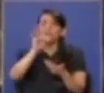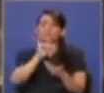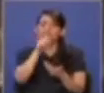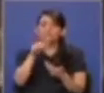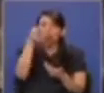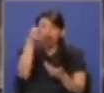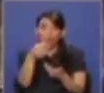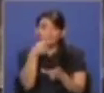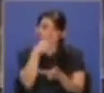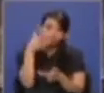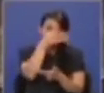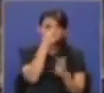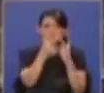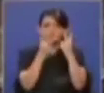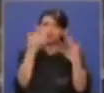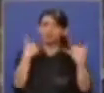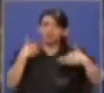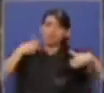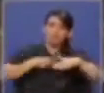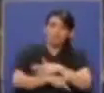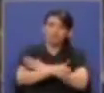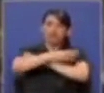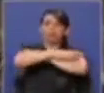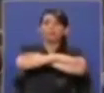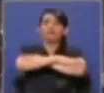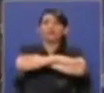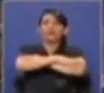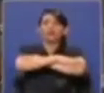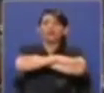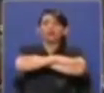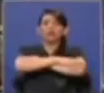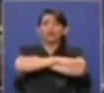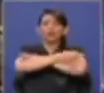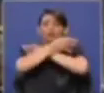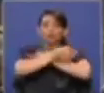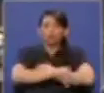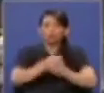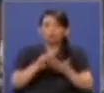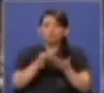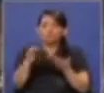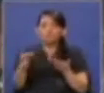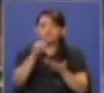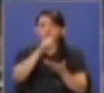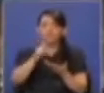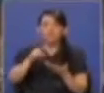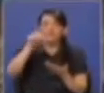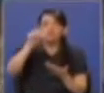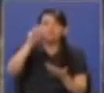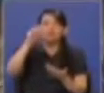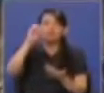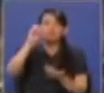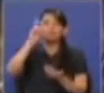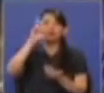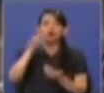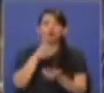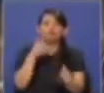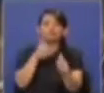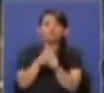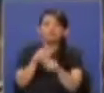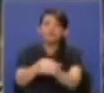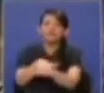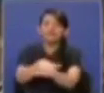particular inauguramos el malecón del Cantón Zamora, al pie de ese mágico y hermoso río